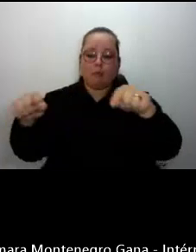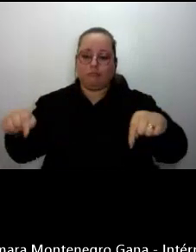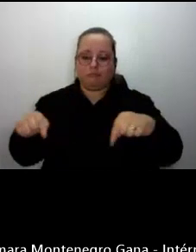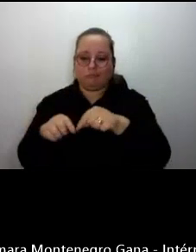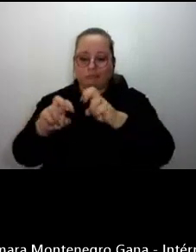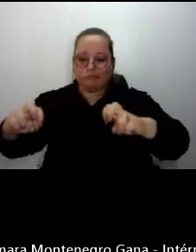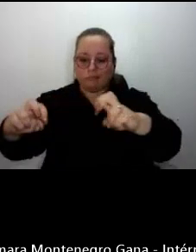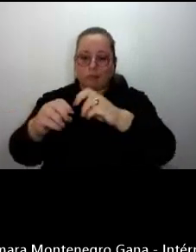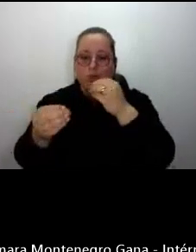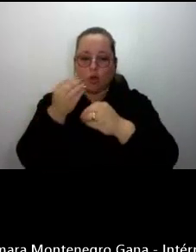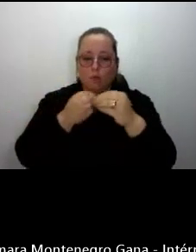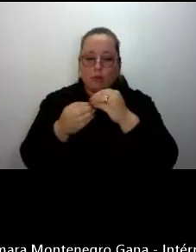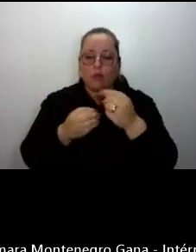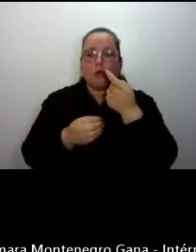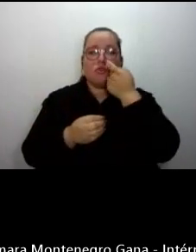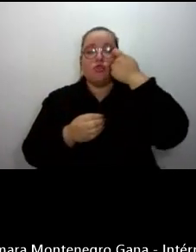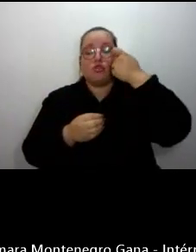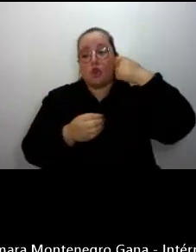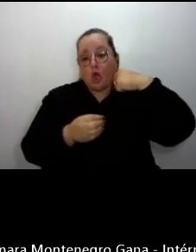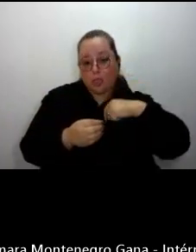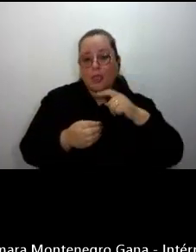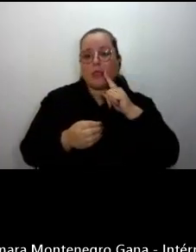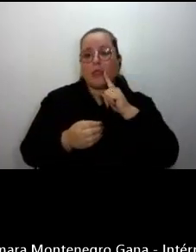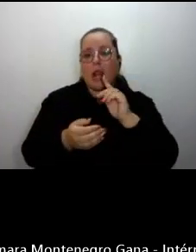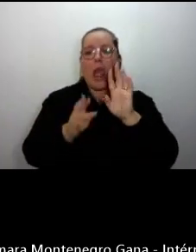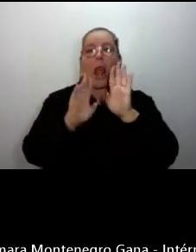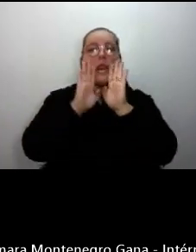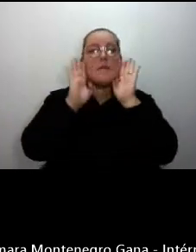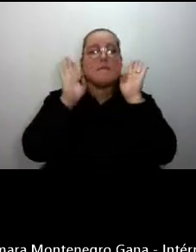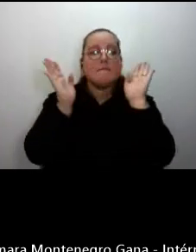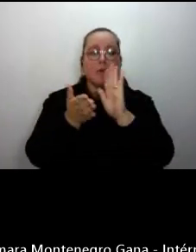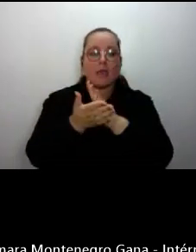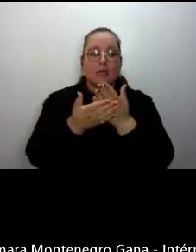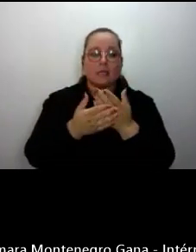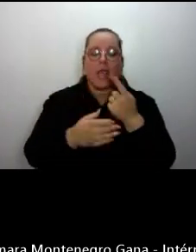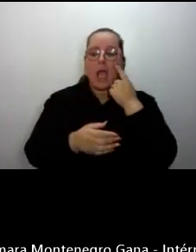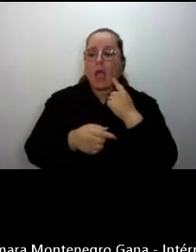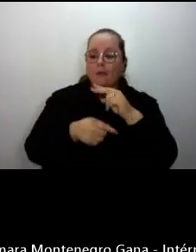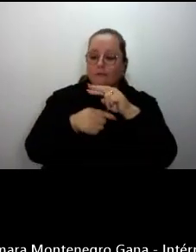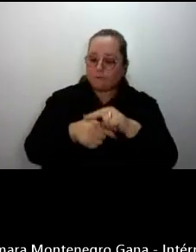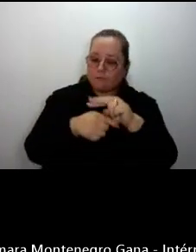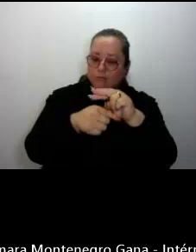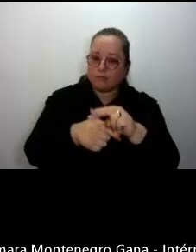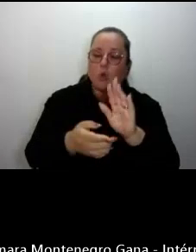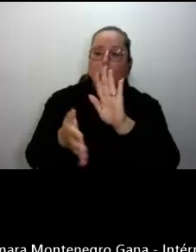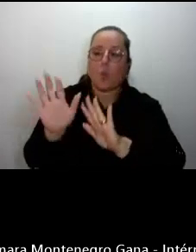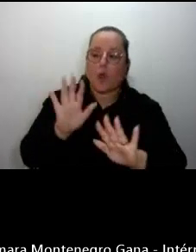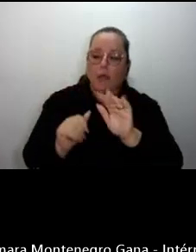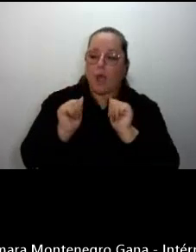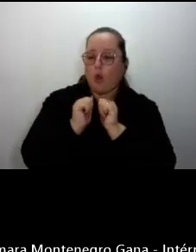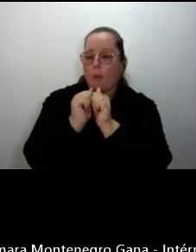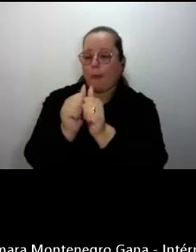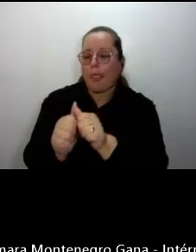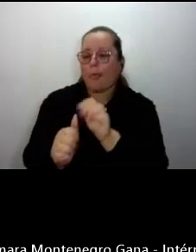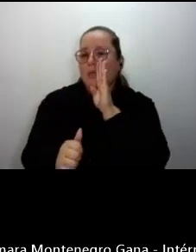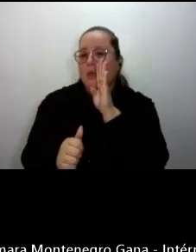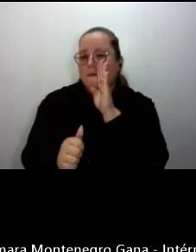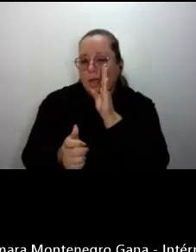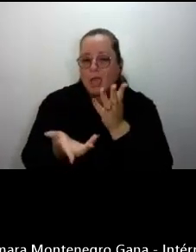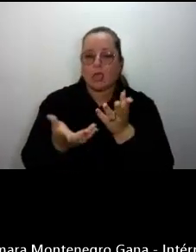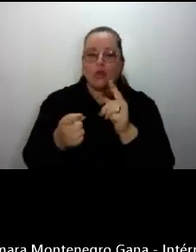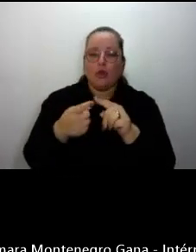por sonda. Hay higiene personal, también puede ser por sondeo, puede ser acompañamiento, ¿cierto?, al baño adaptado,